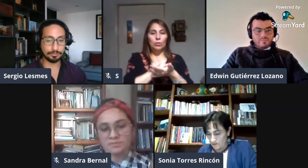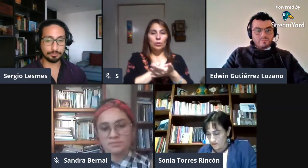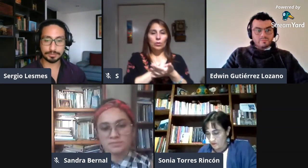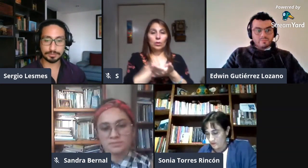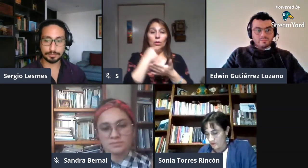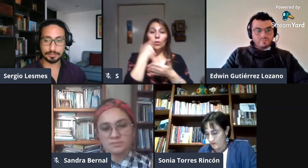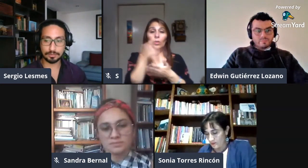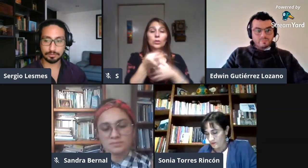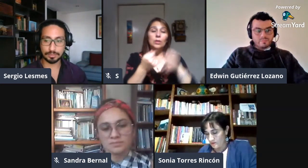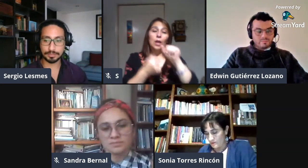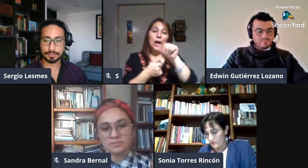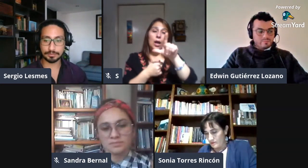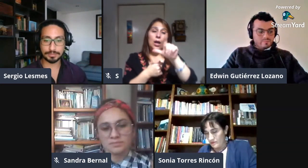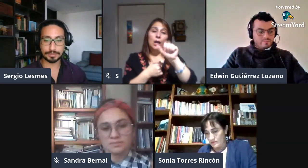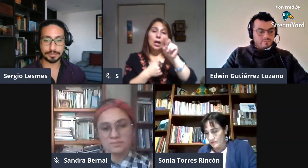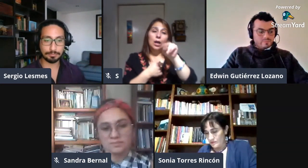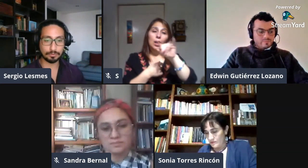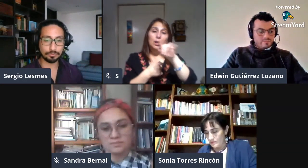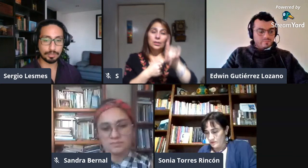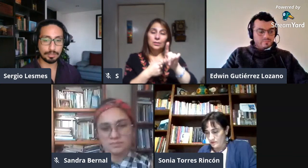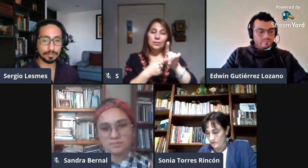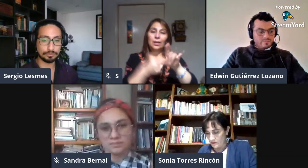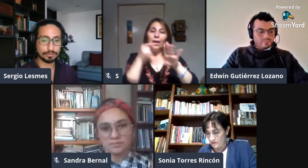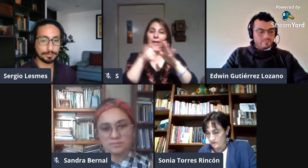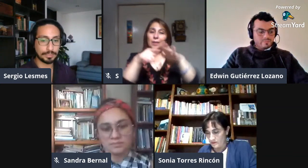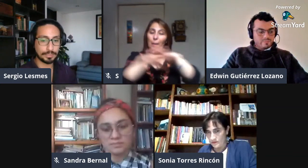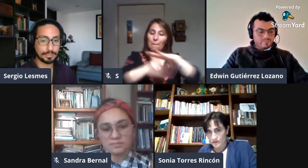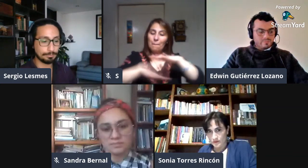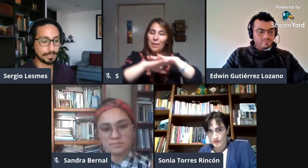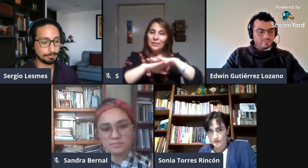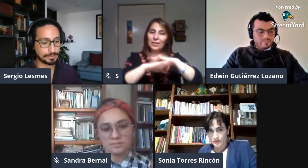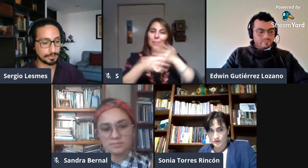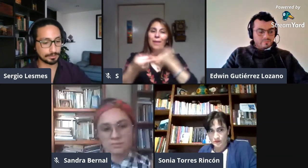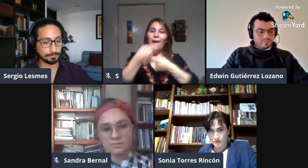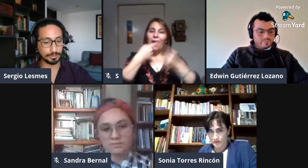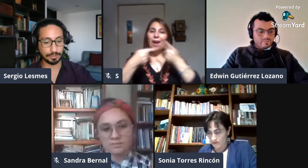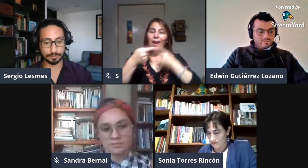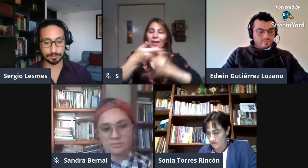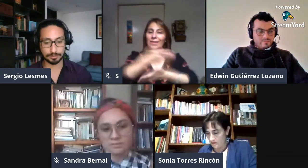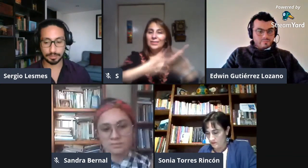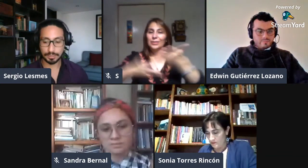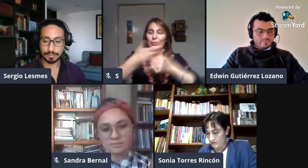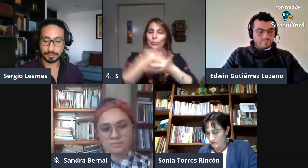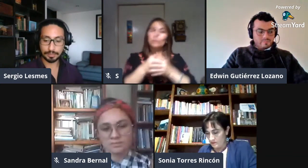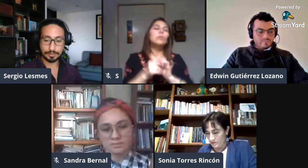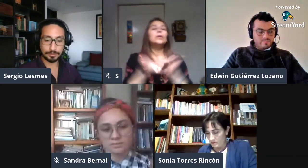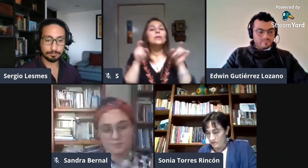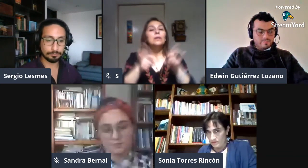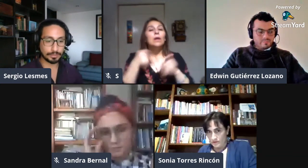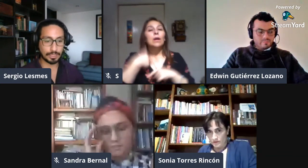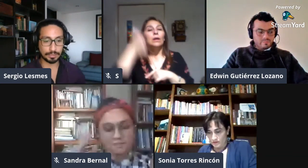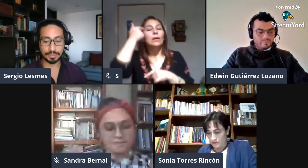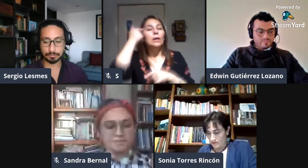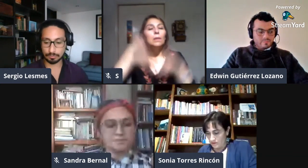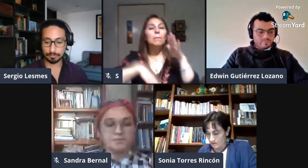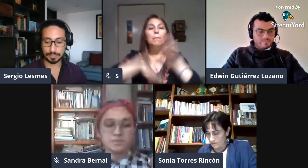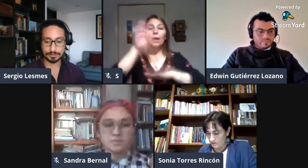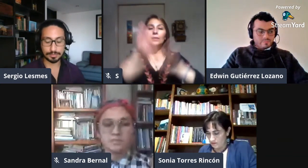parece que ya pone una pauta para pensar también y darle, digamos, como más desarrollo a algo